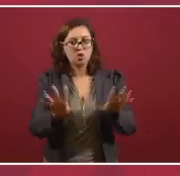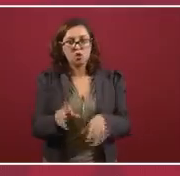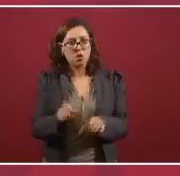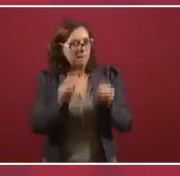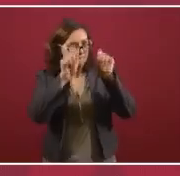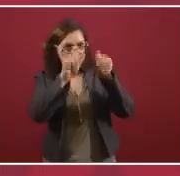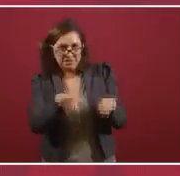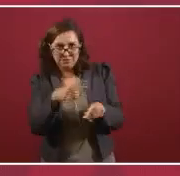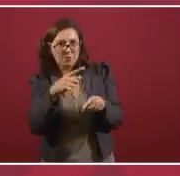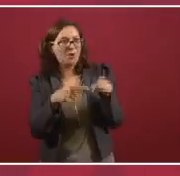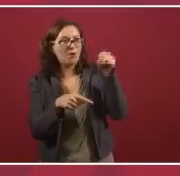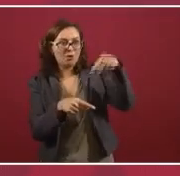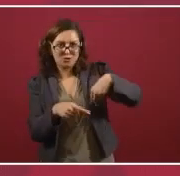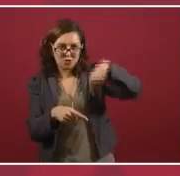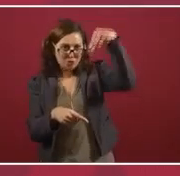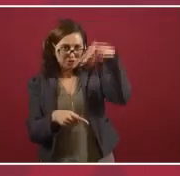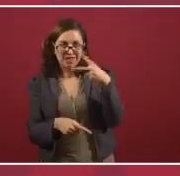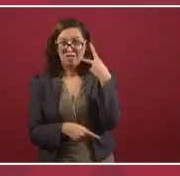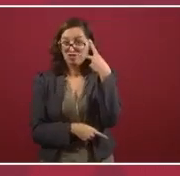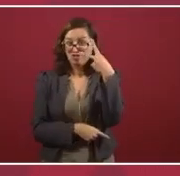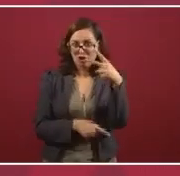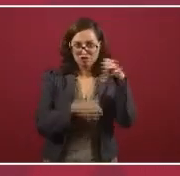Y el grupo Carso